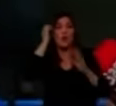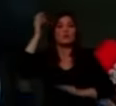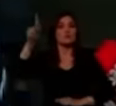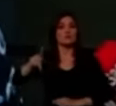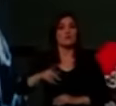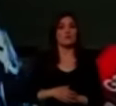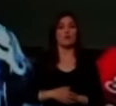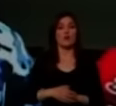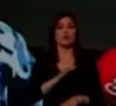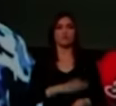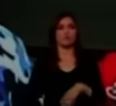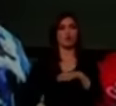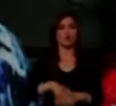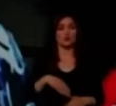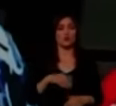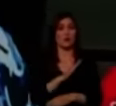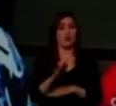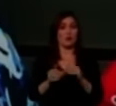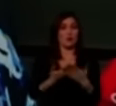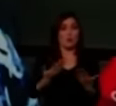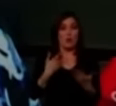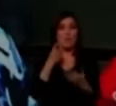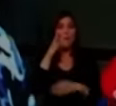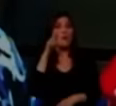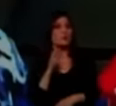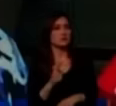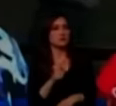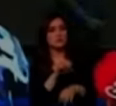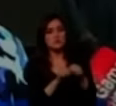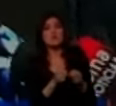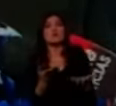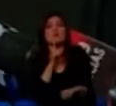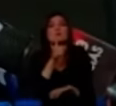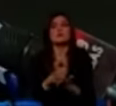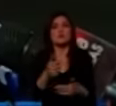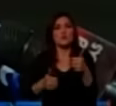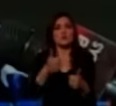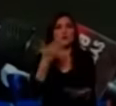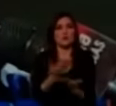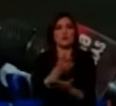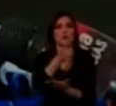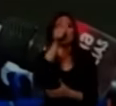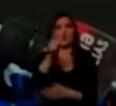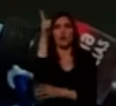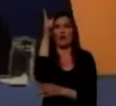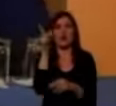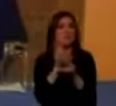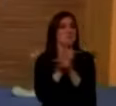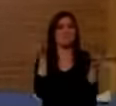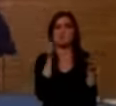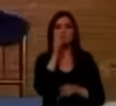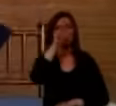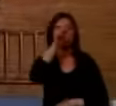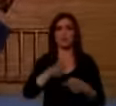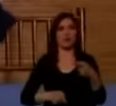Seré inocente mientras no se demuestre lo contrario, pero en el momento en que se demuestre, nosotros seremos los primeros en exigir que una persona así no puede liderar los medios públicos. Por su